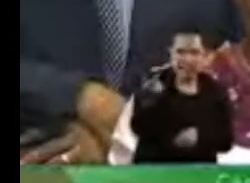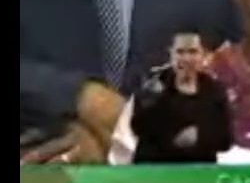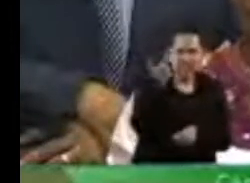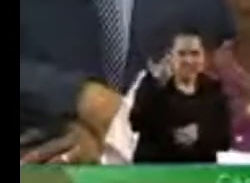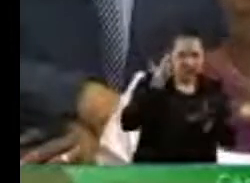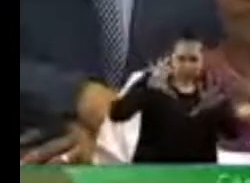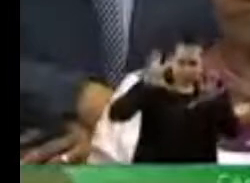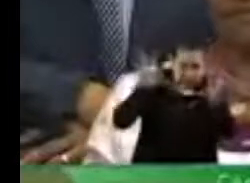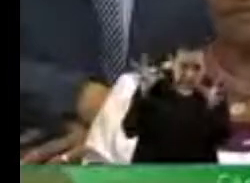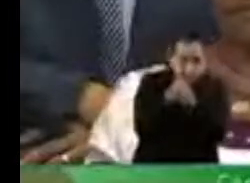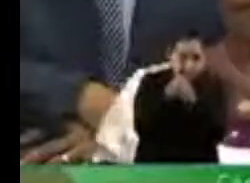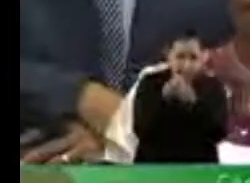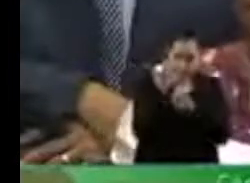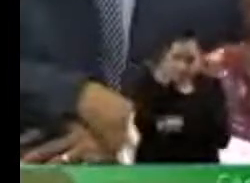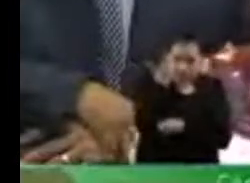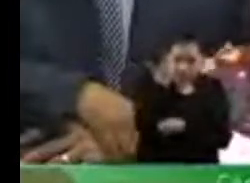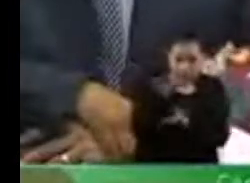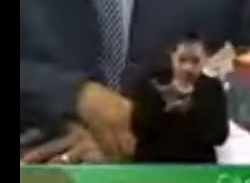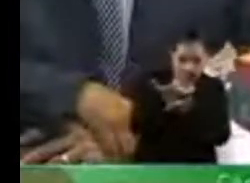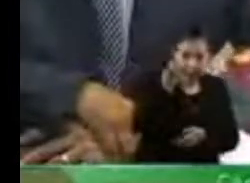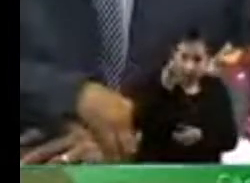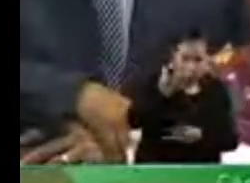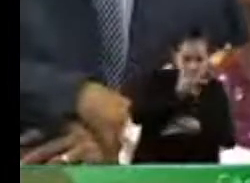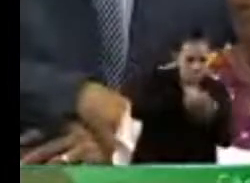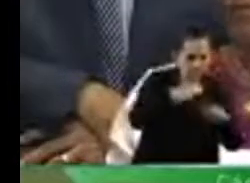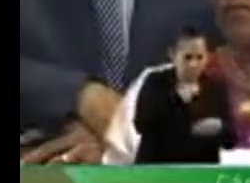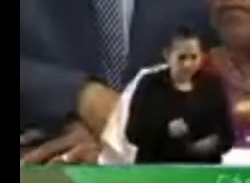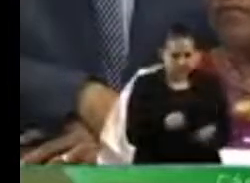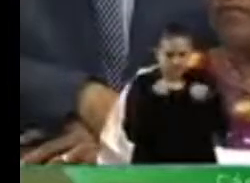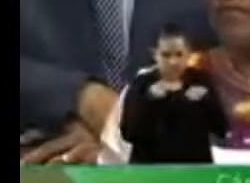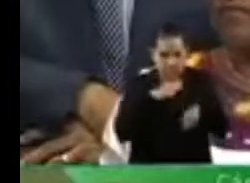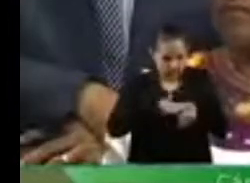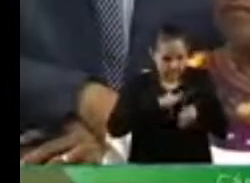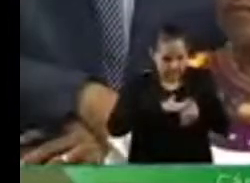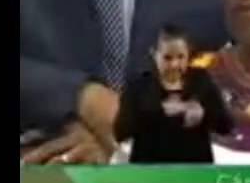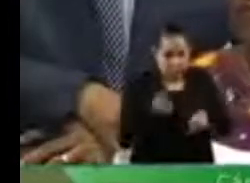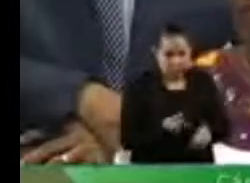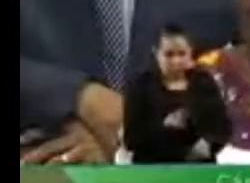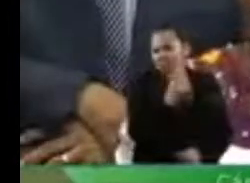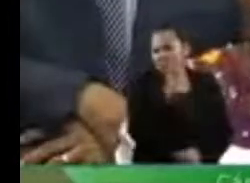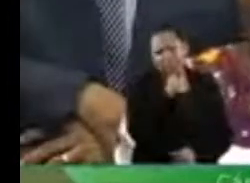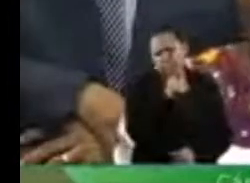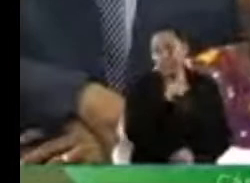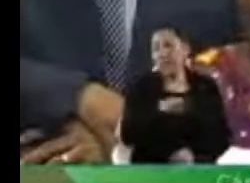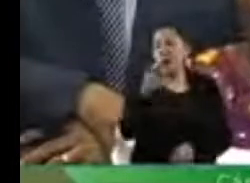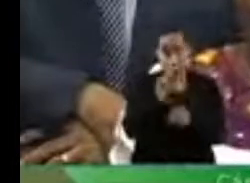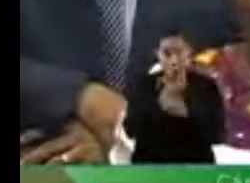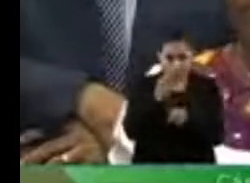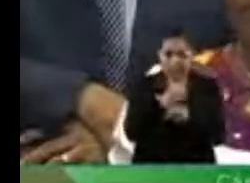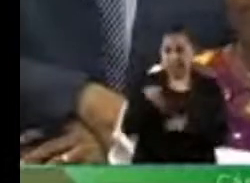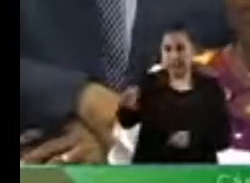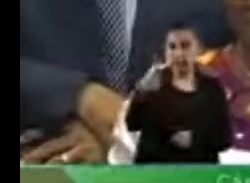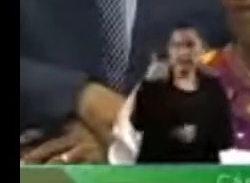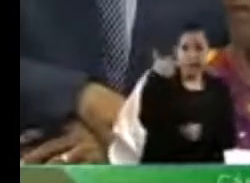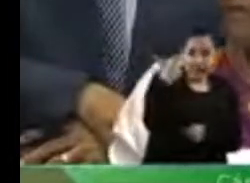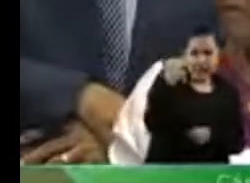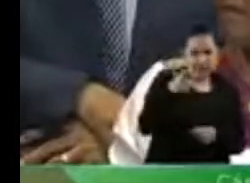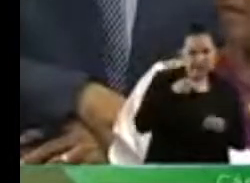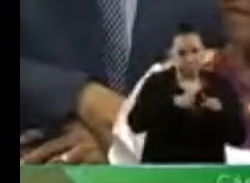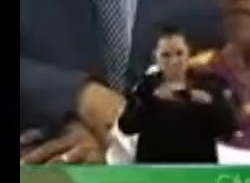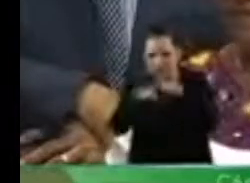Ni todo el dinero que están recibiendo para votar en contra de la reforma eléctrica les va a